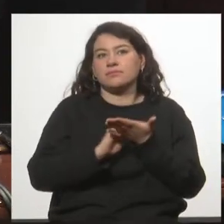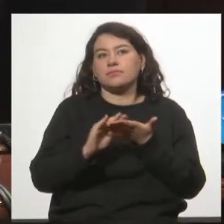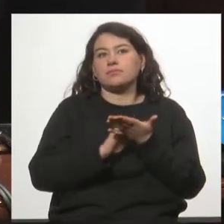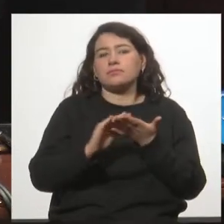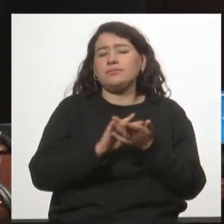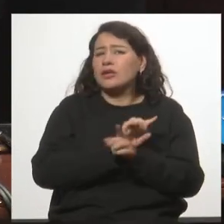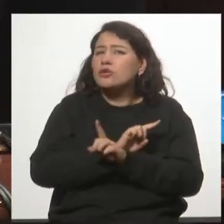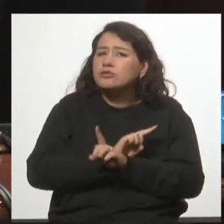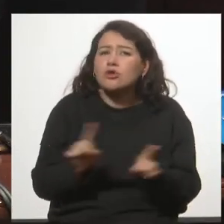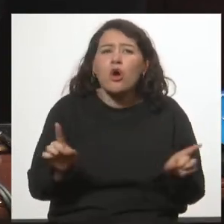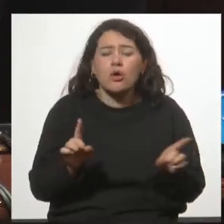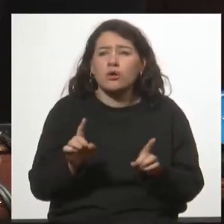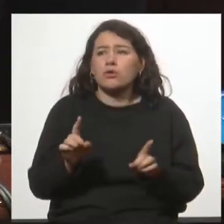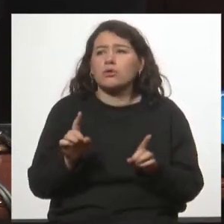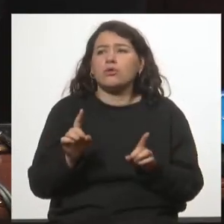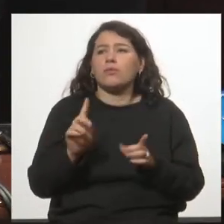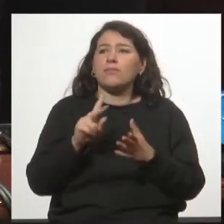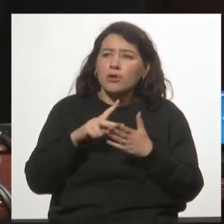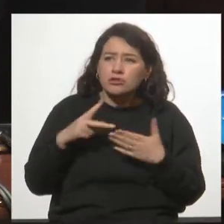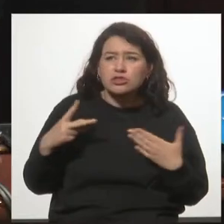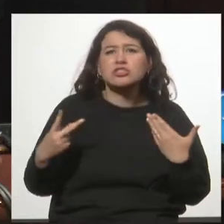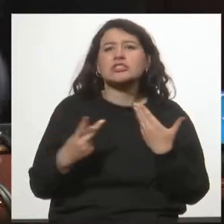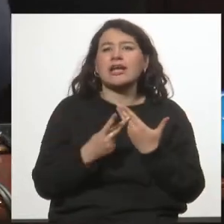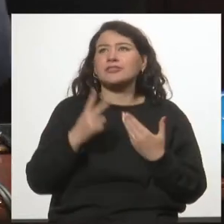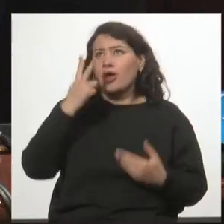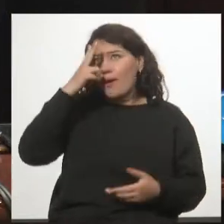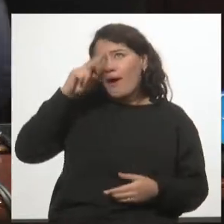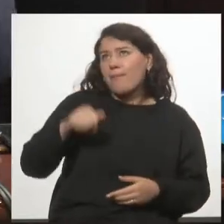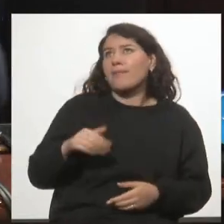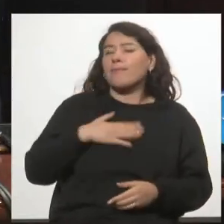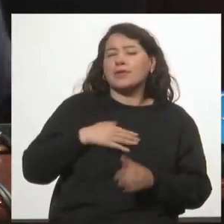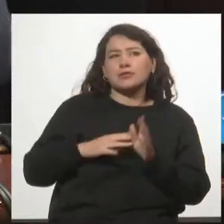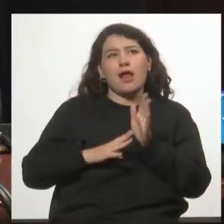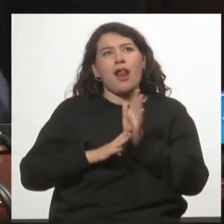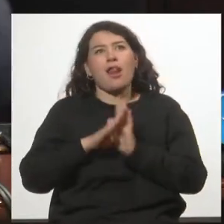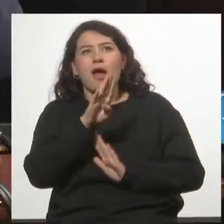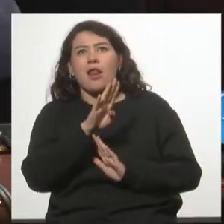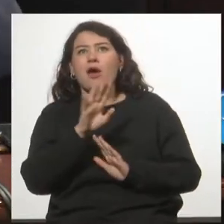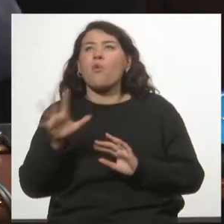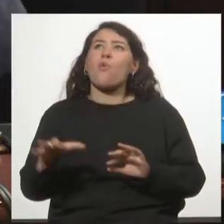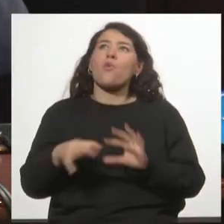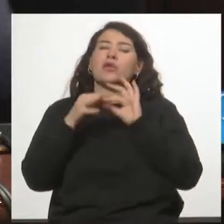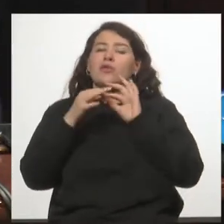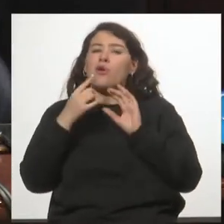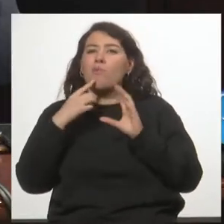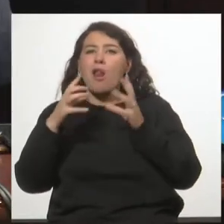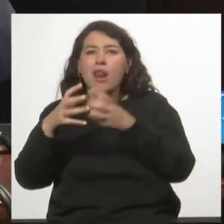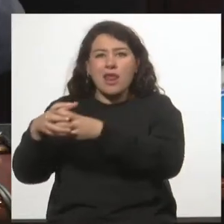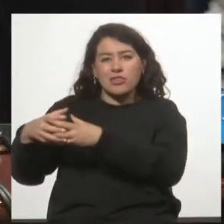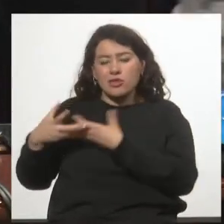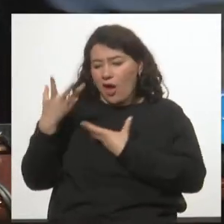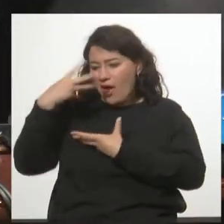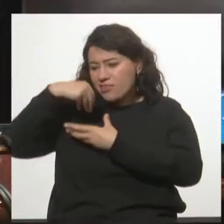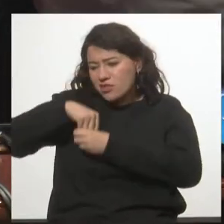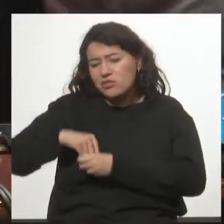no sea el proyecto personal funcional el proyecto político de grupos internos de fuerzas políticas que